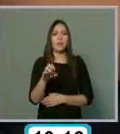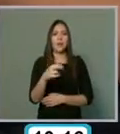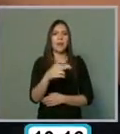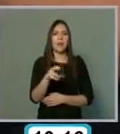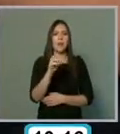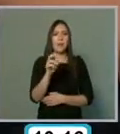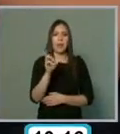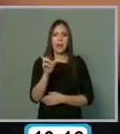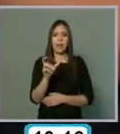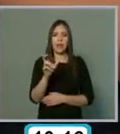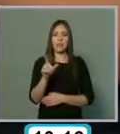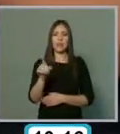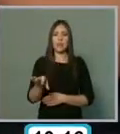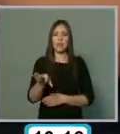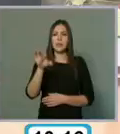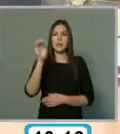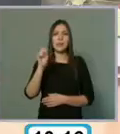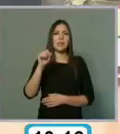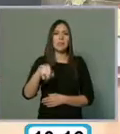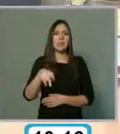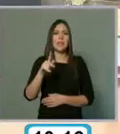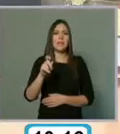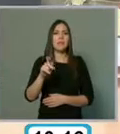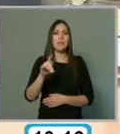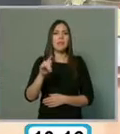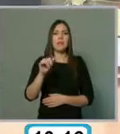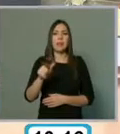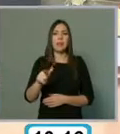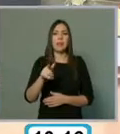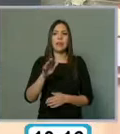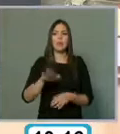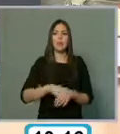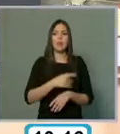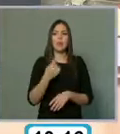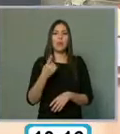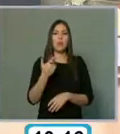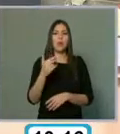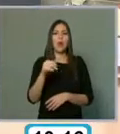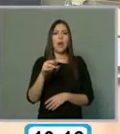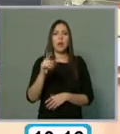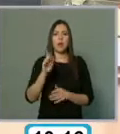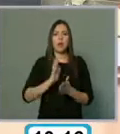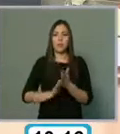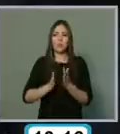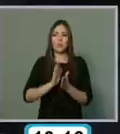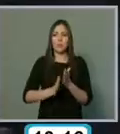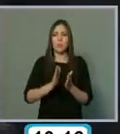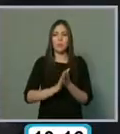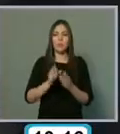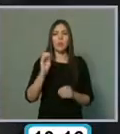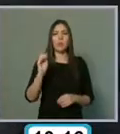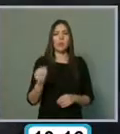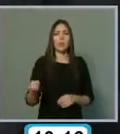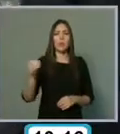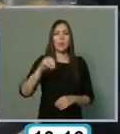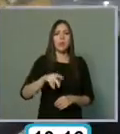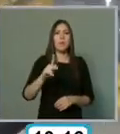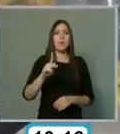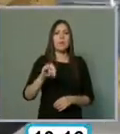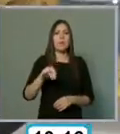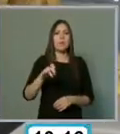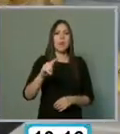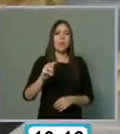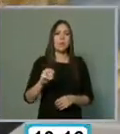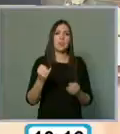del grandecito. Lo escogí sin pepitas. ¿Por qué? Porque ya voy a llevar el guacamole. Pero si no, podemos optar también por agregar pimiento.